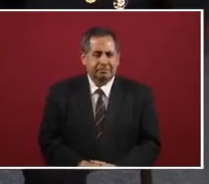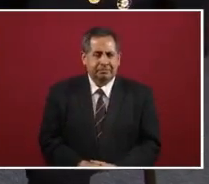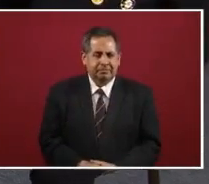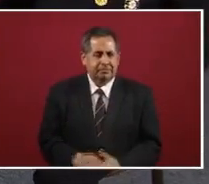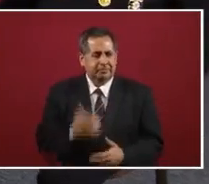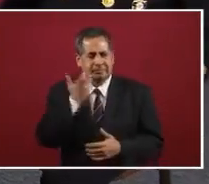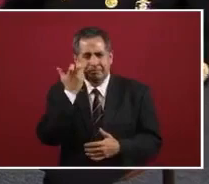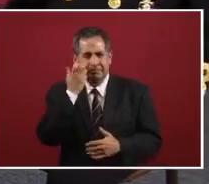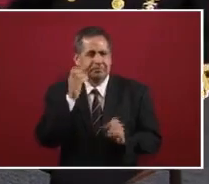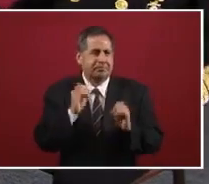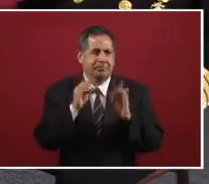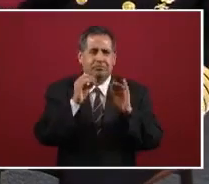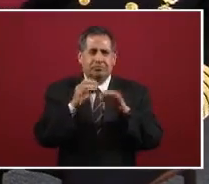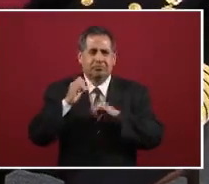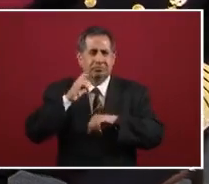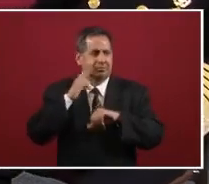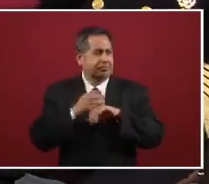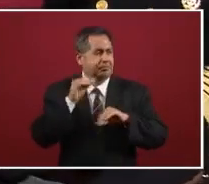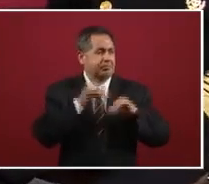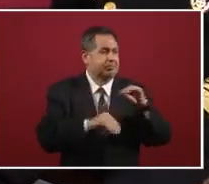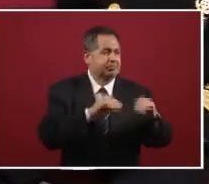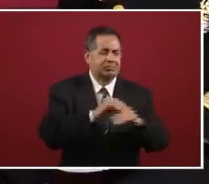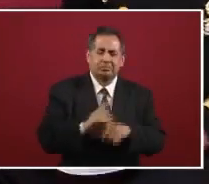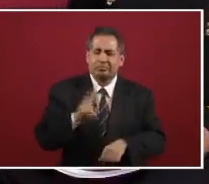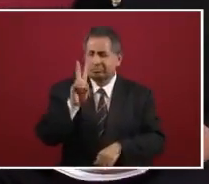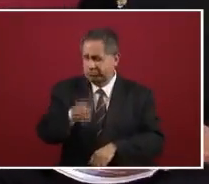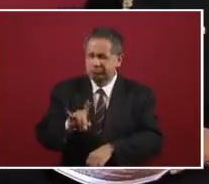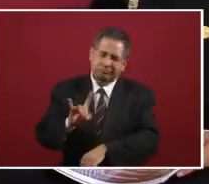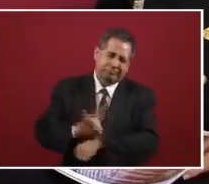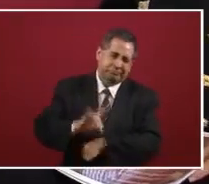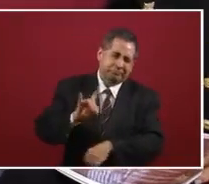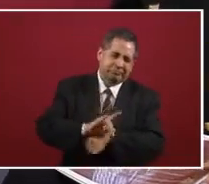Aparatos burocráticos para simular